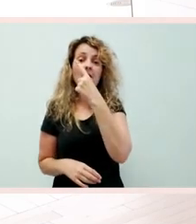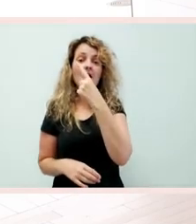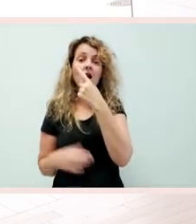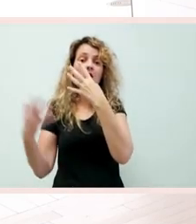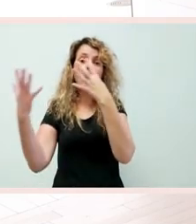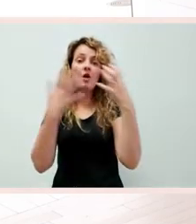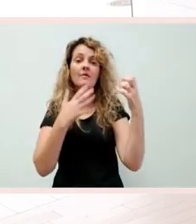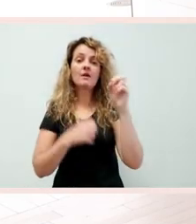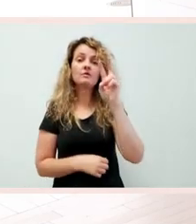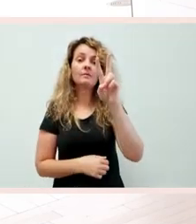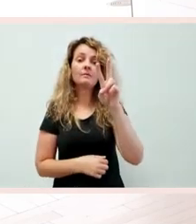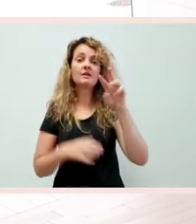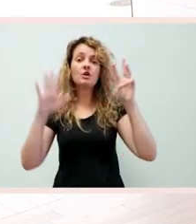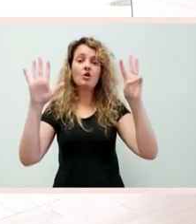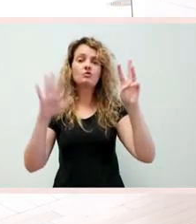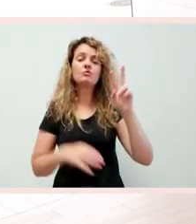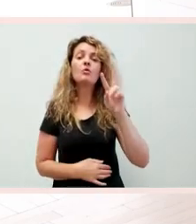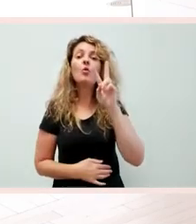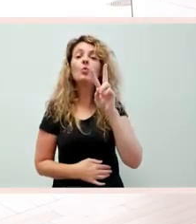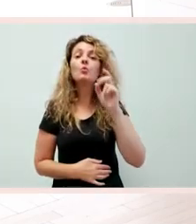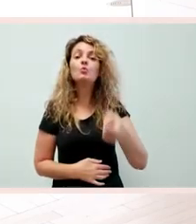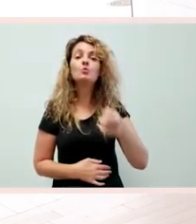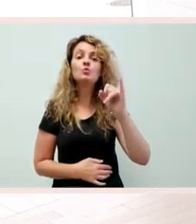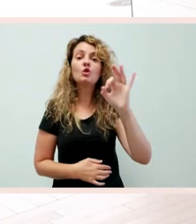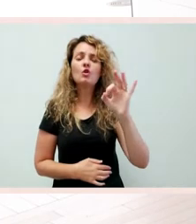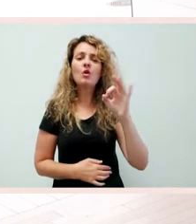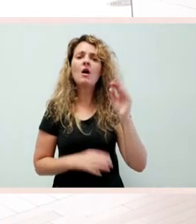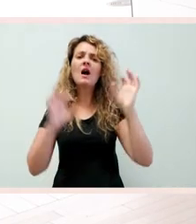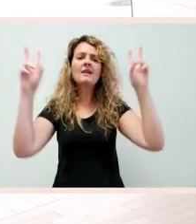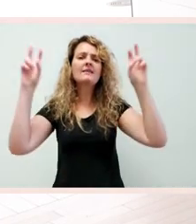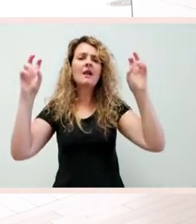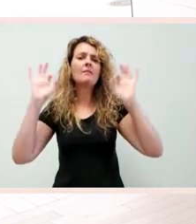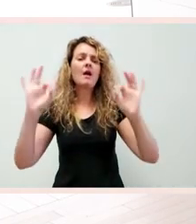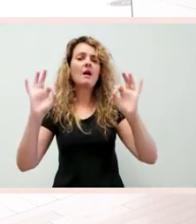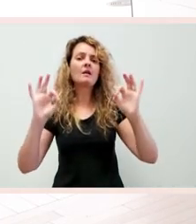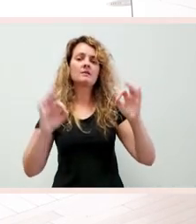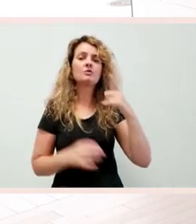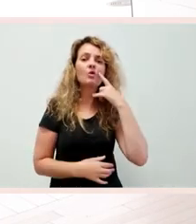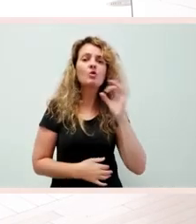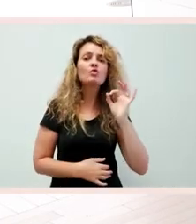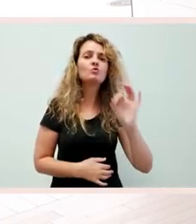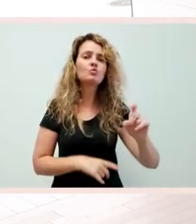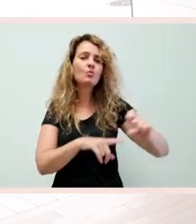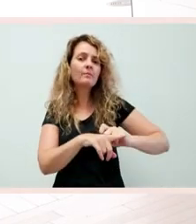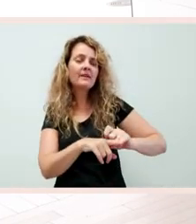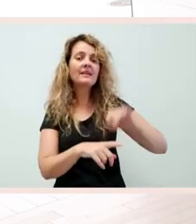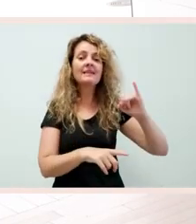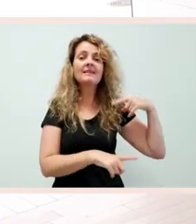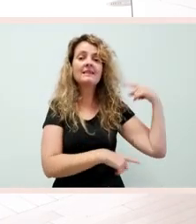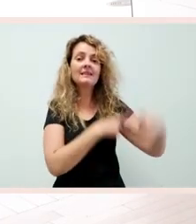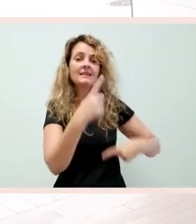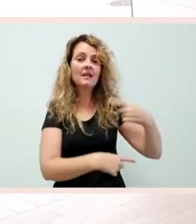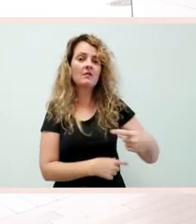1928. Uxío Souto Campos facía escultura de temática costumista, de temática tradicional. En esta escultura podemos